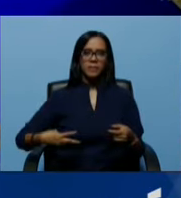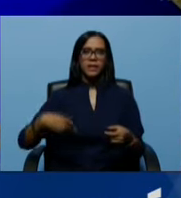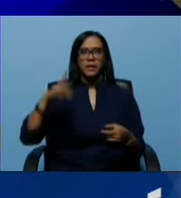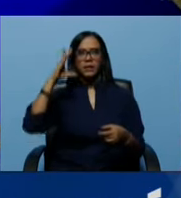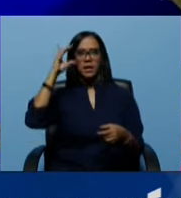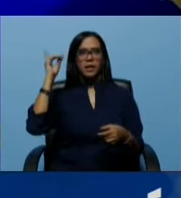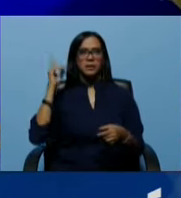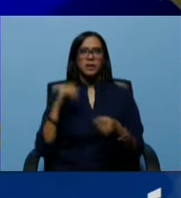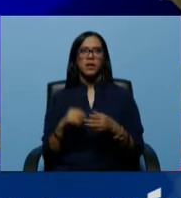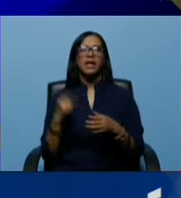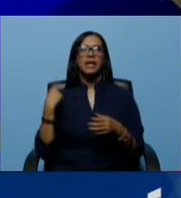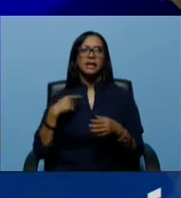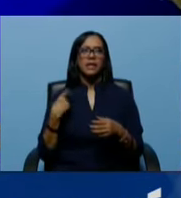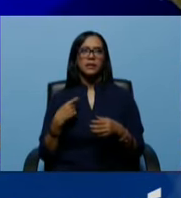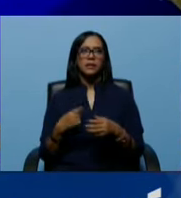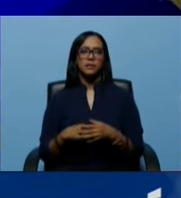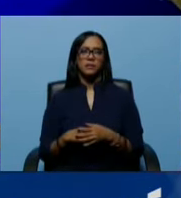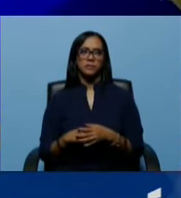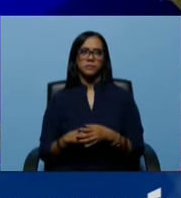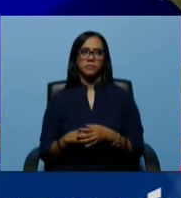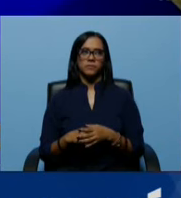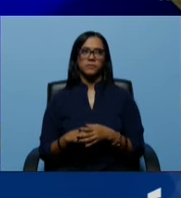y tendrá,